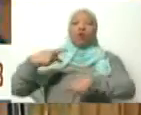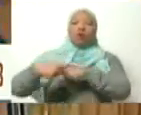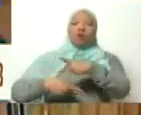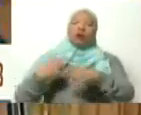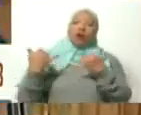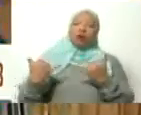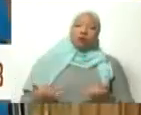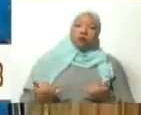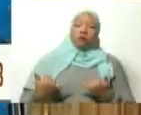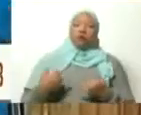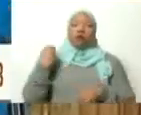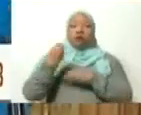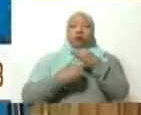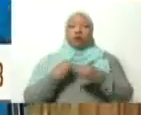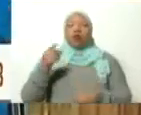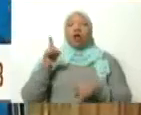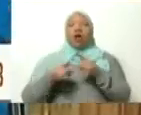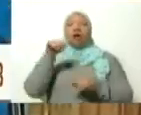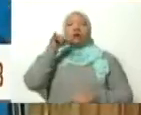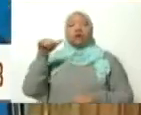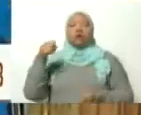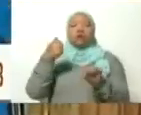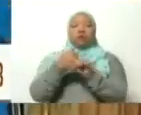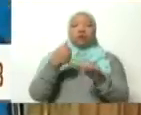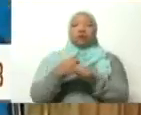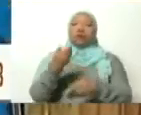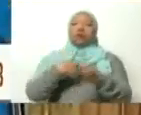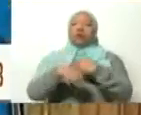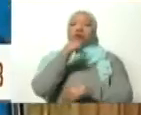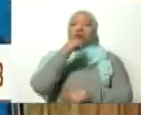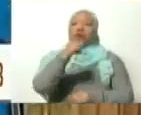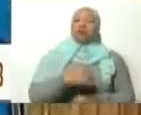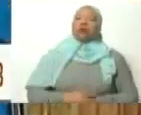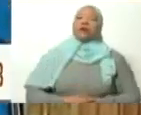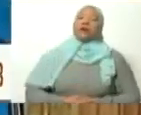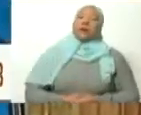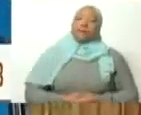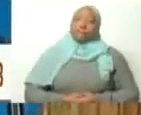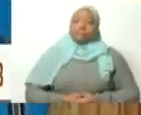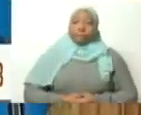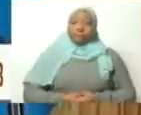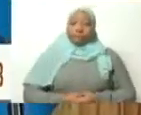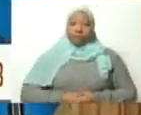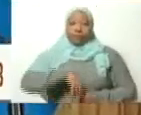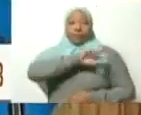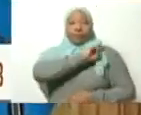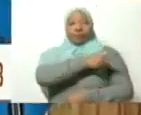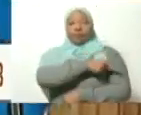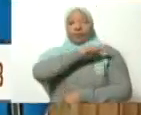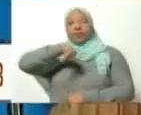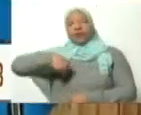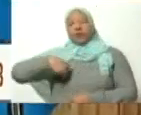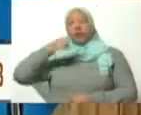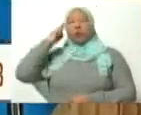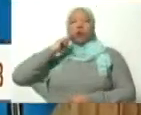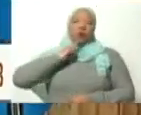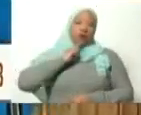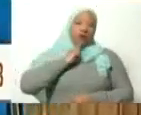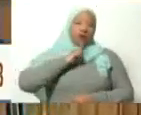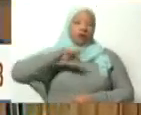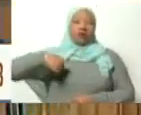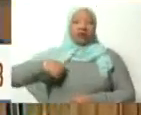sentido habrá anuncios en esa dirección. Pero siempre fortaleciendo nuestro Bolívar,